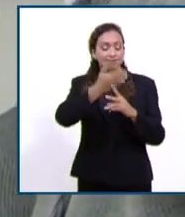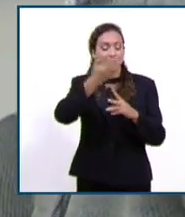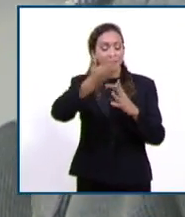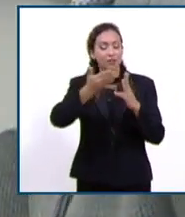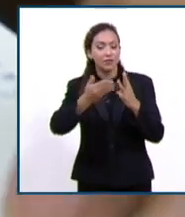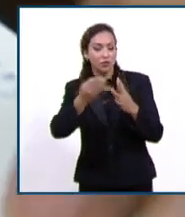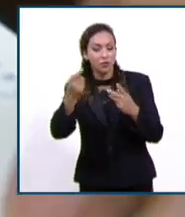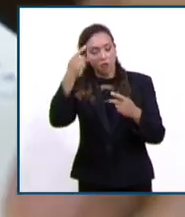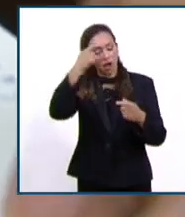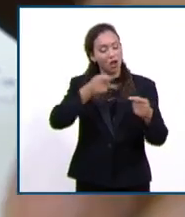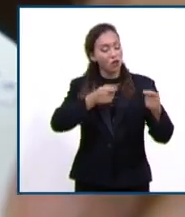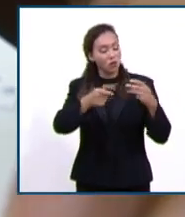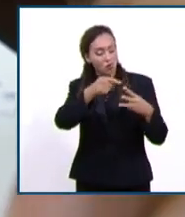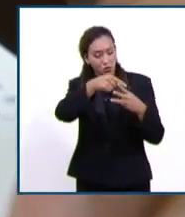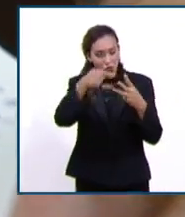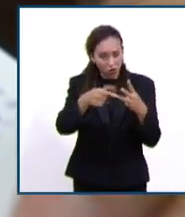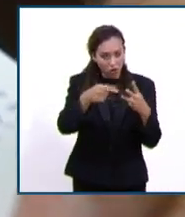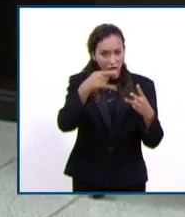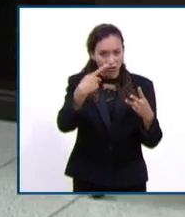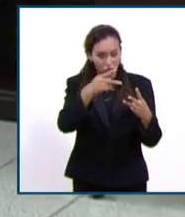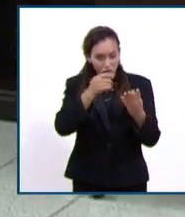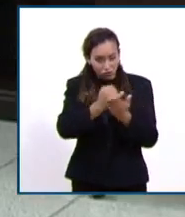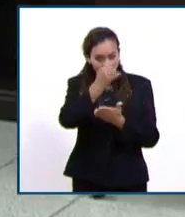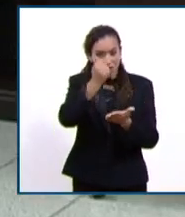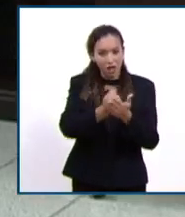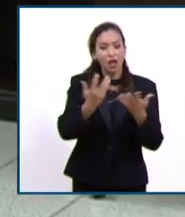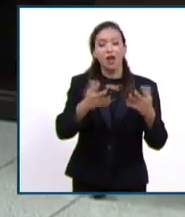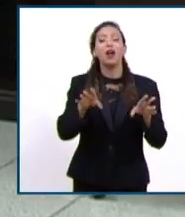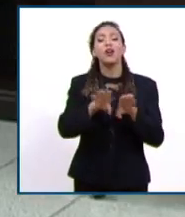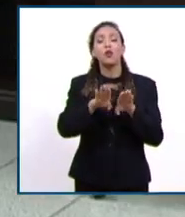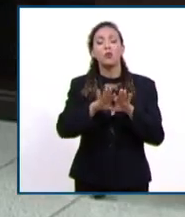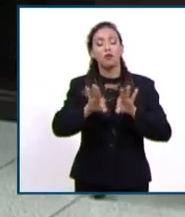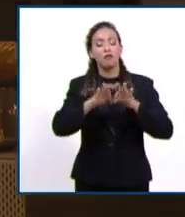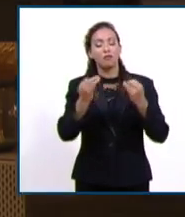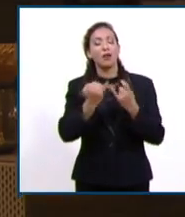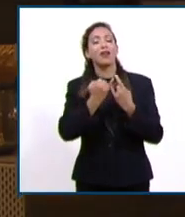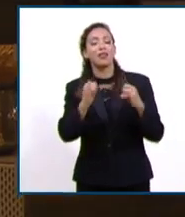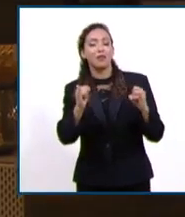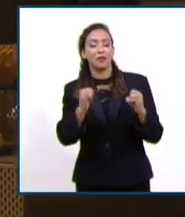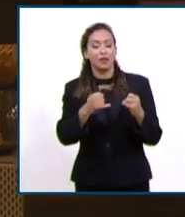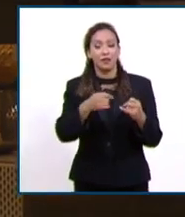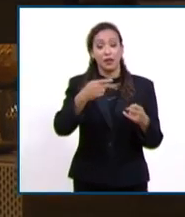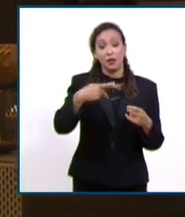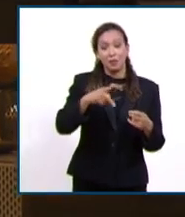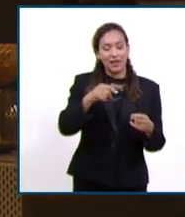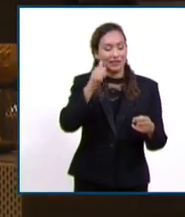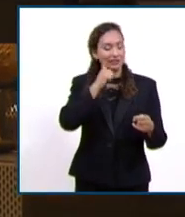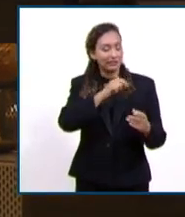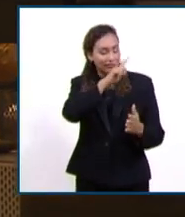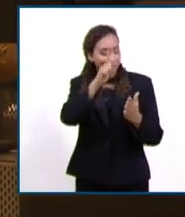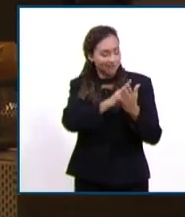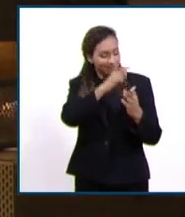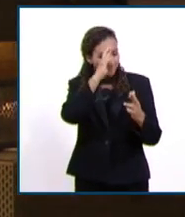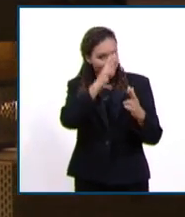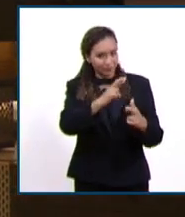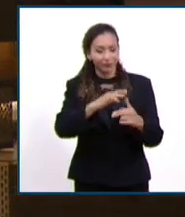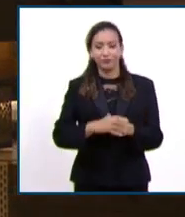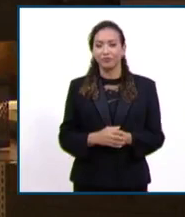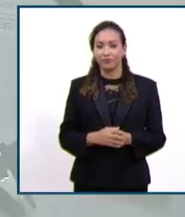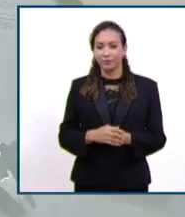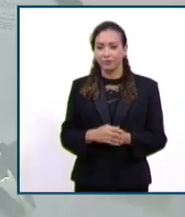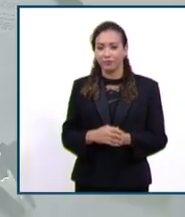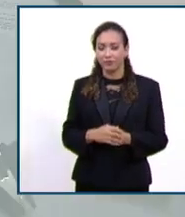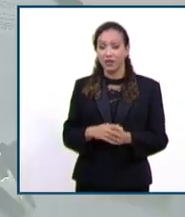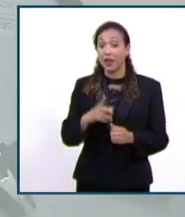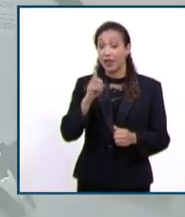poderes, aclarando que sus sentencias se emiten de manera independiente y con estricto apego a la ley. Asimismo,